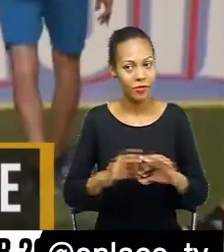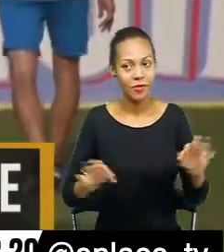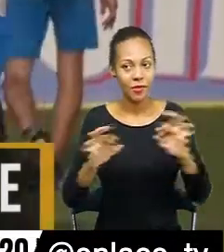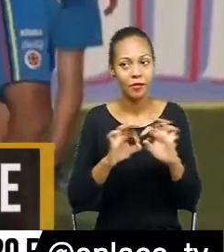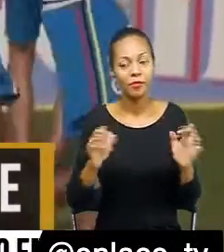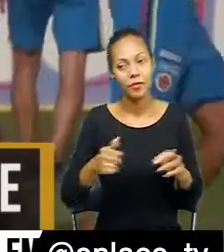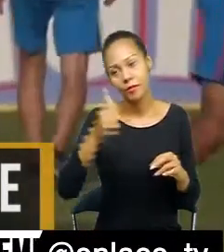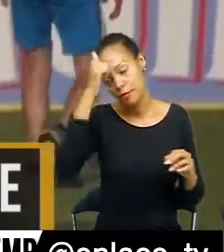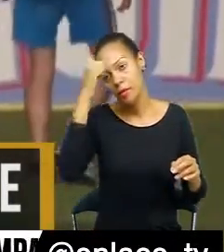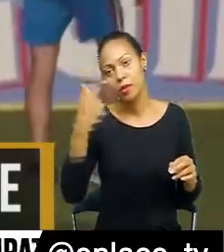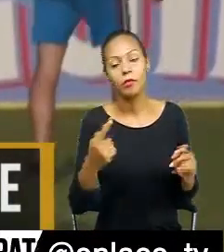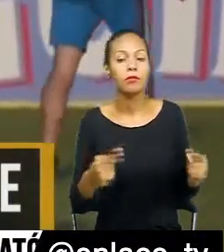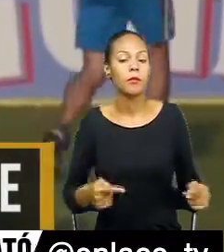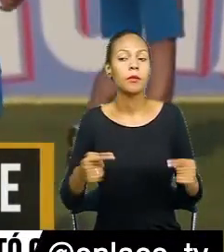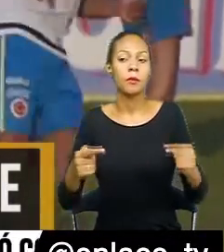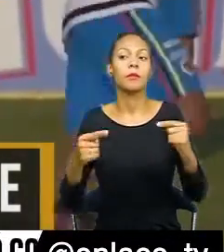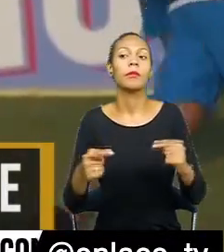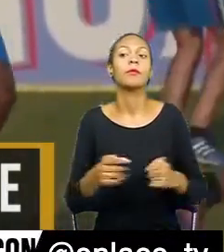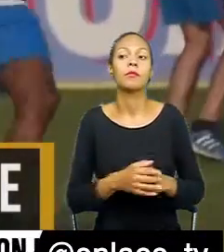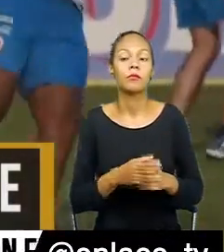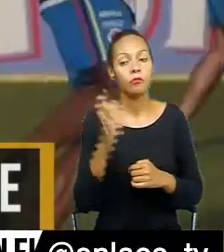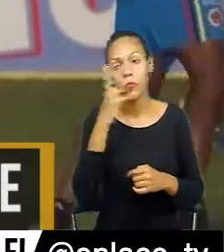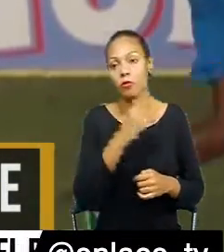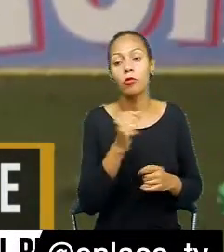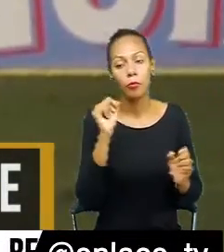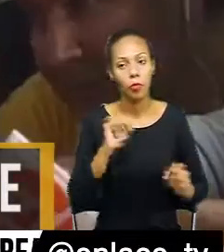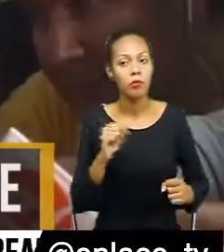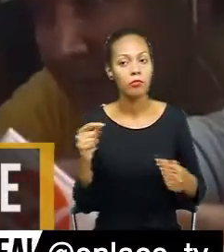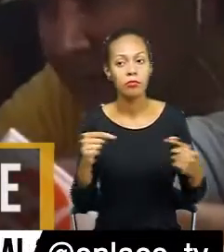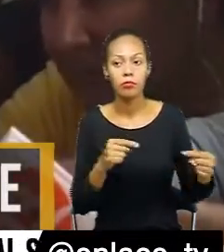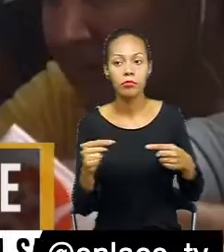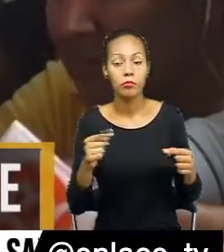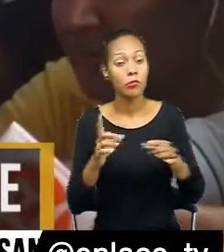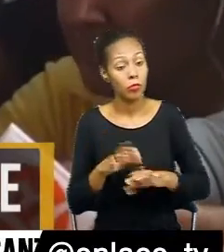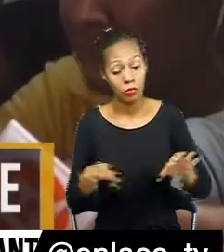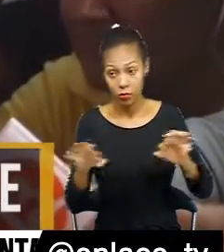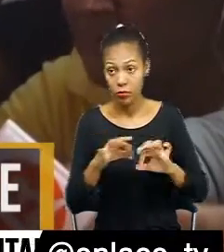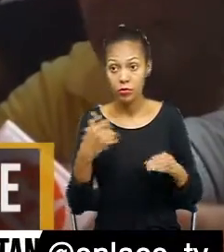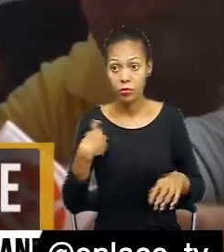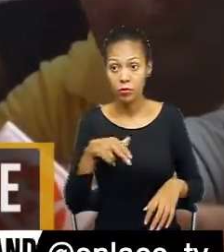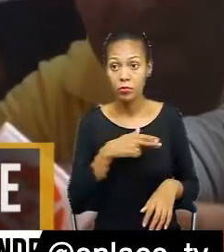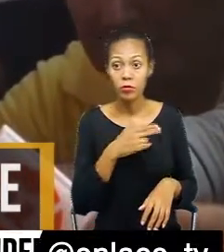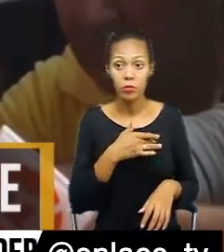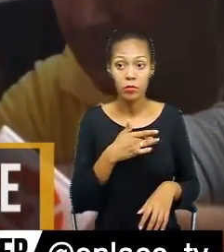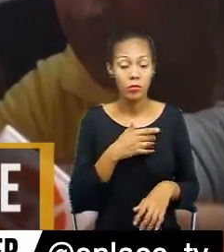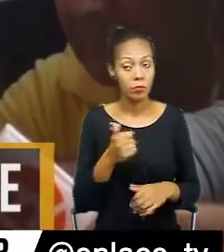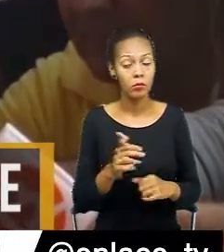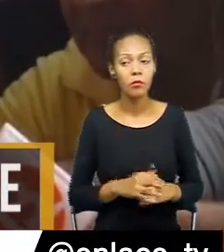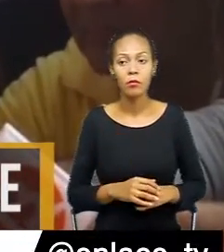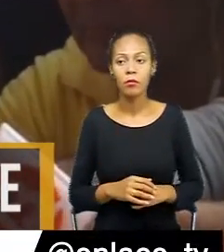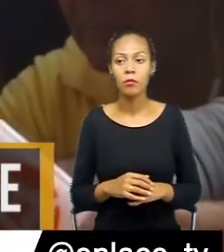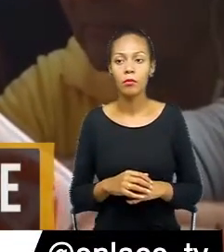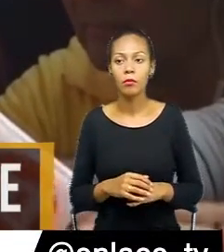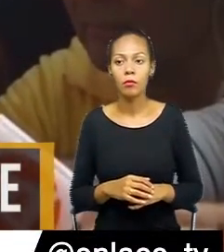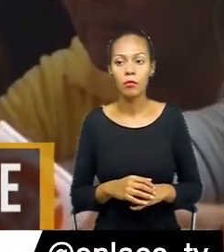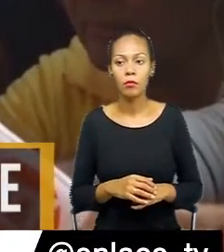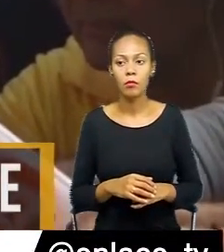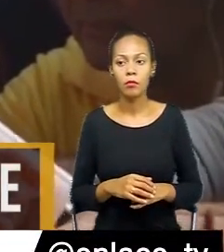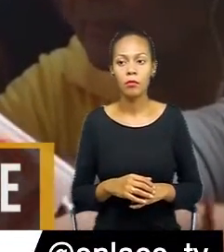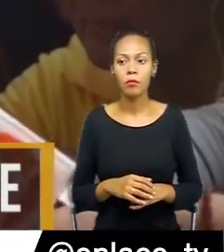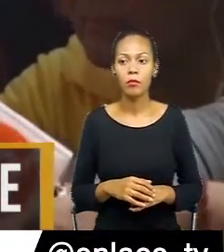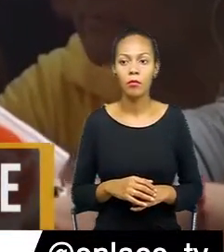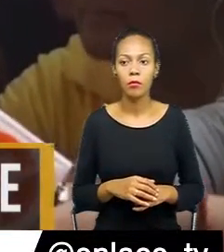estos dos partidos tan lindos para jugar y importantes para nosotros. Bien, conociendo de a poco a los jugadores